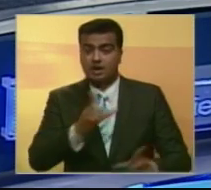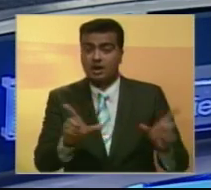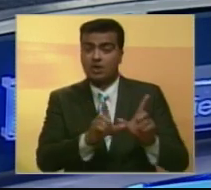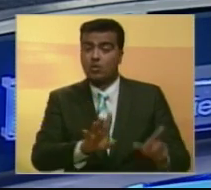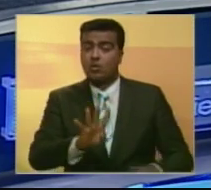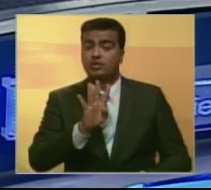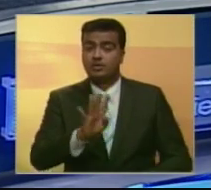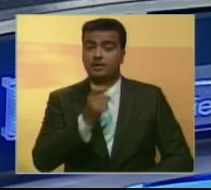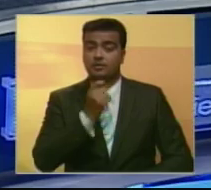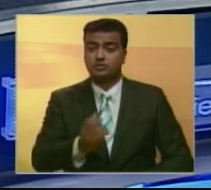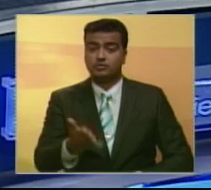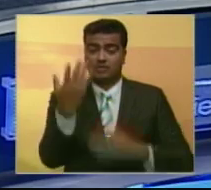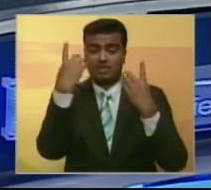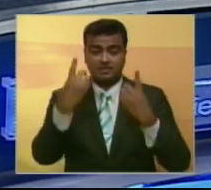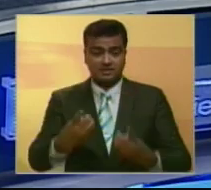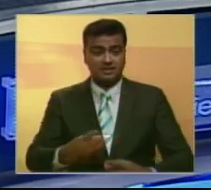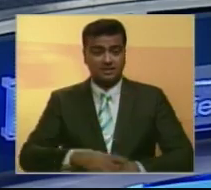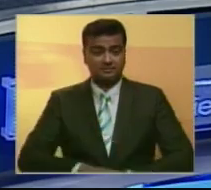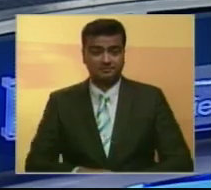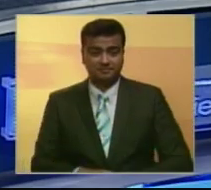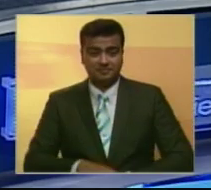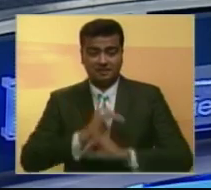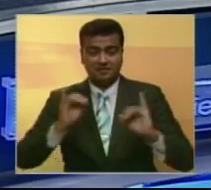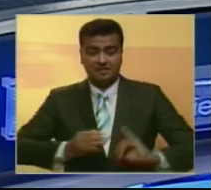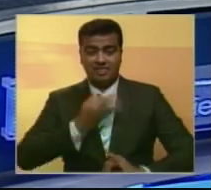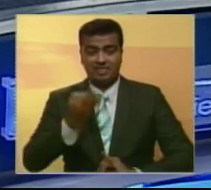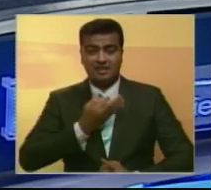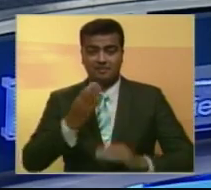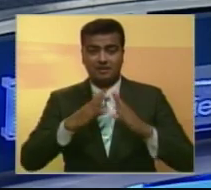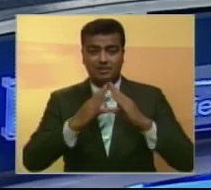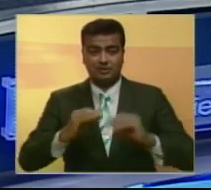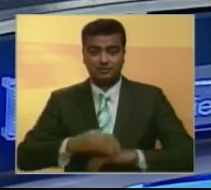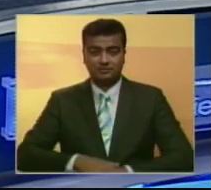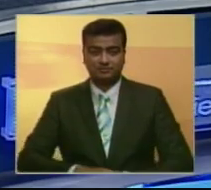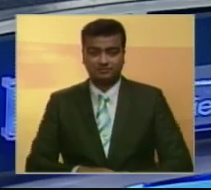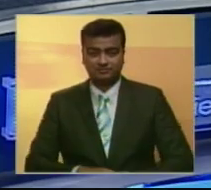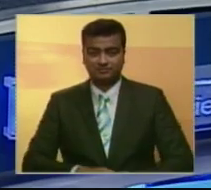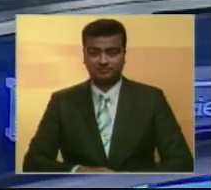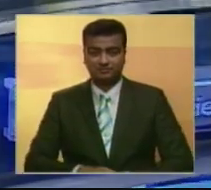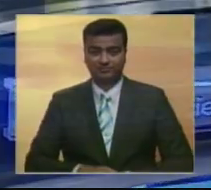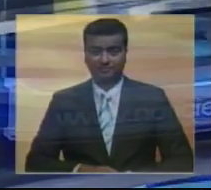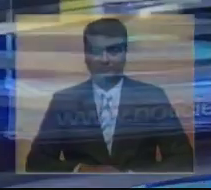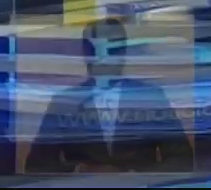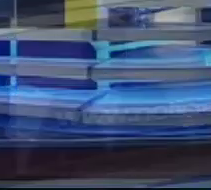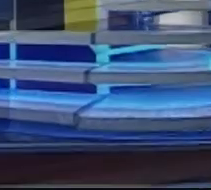Venevisión, Canal 4 reporta. Y ustedes deciden. Feliz tarde para todos. Feliz tarde.